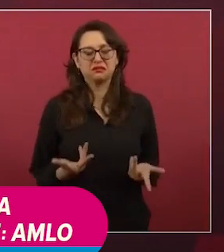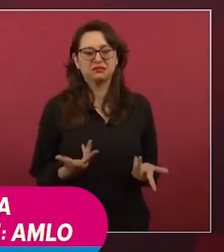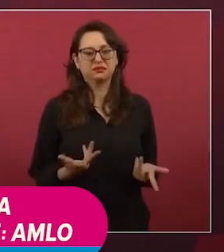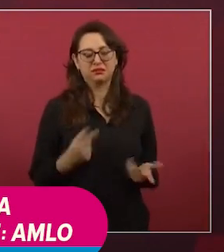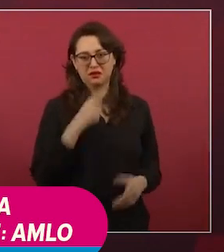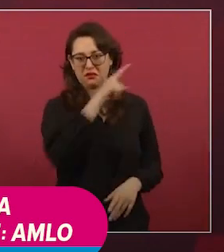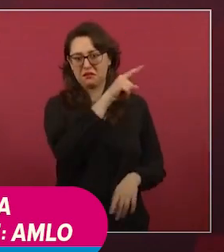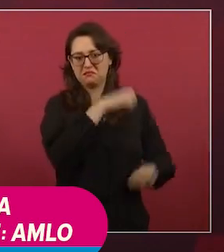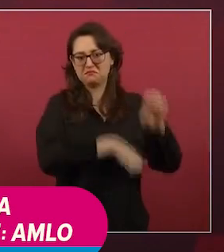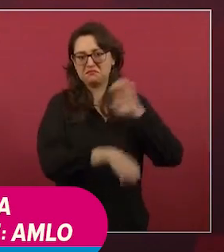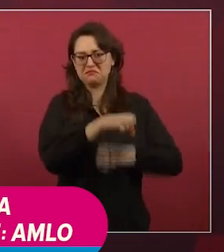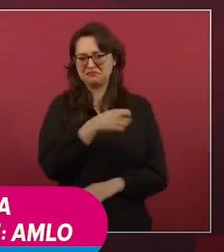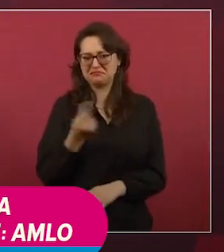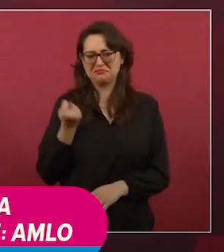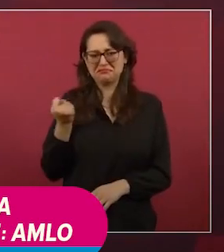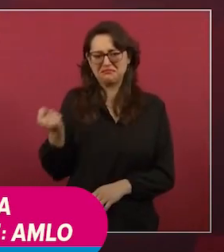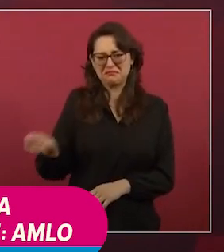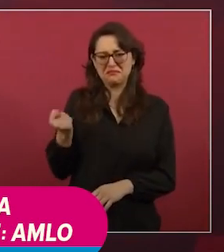estadounidense.